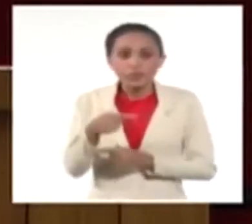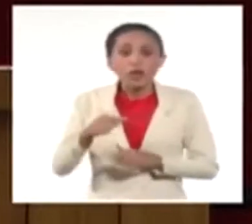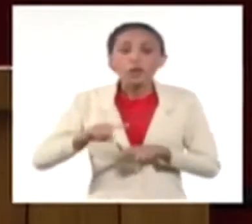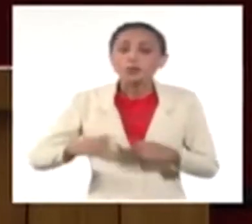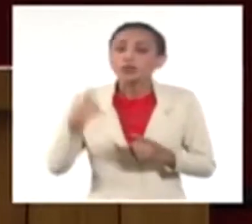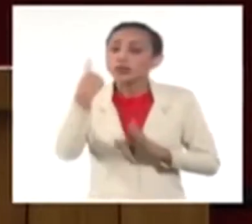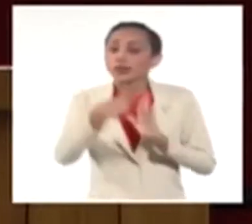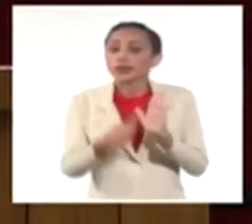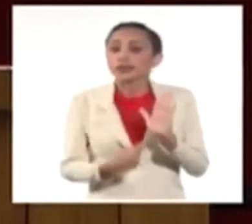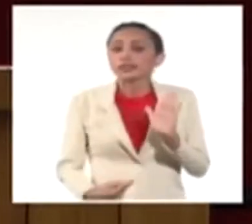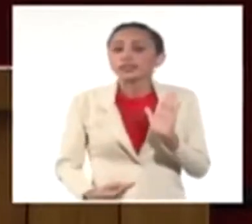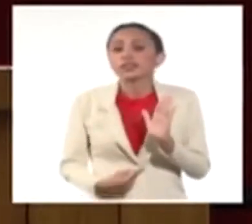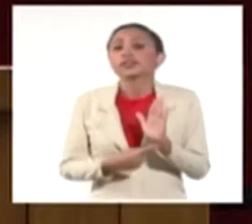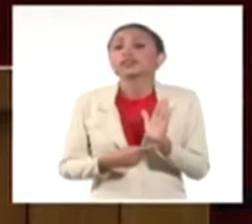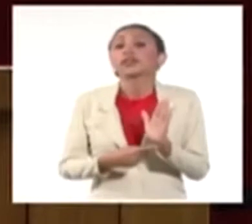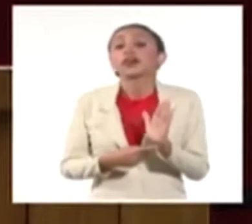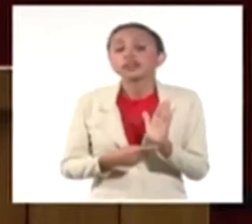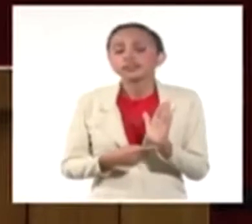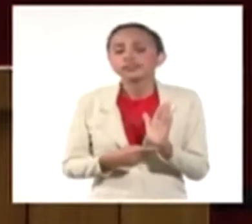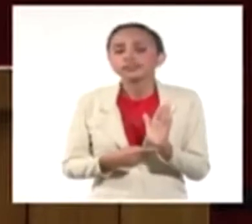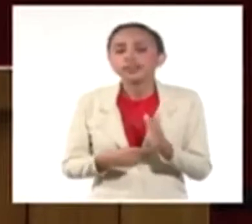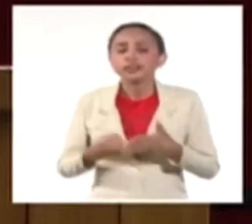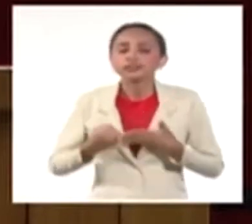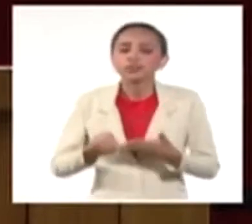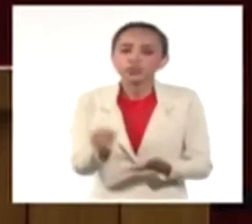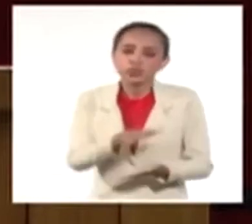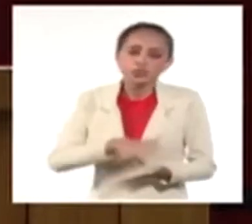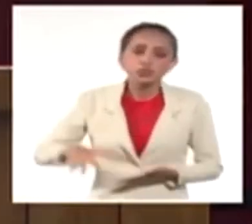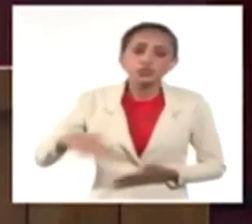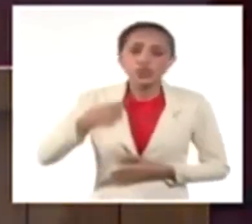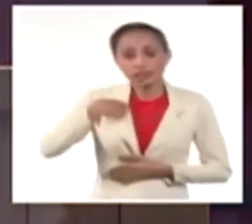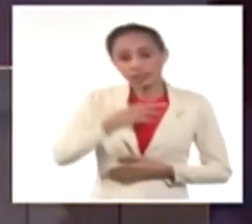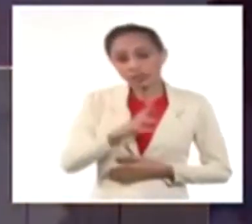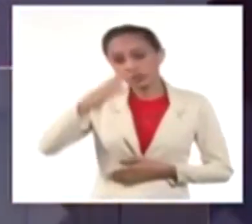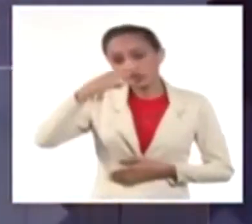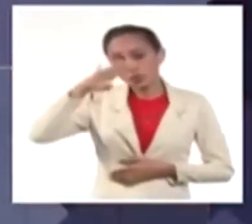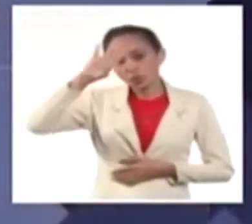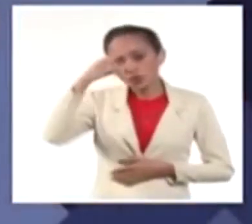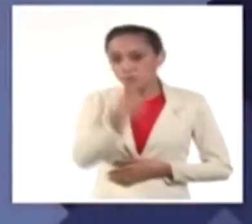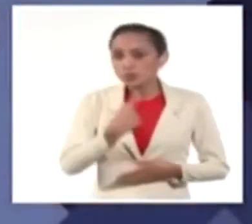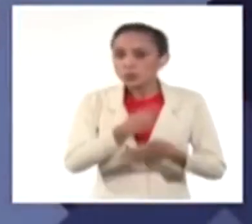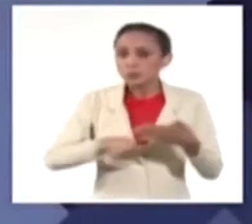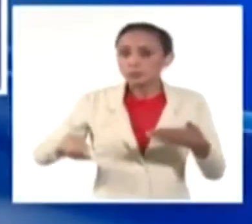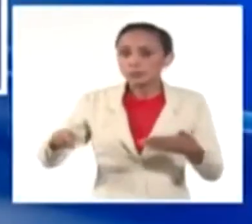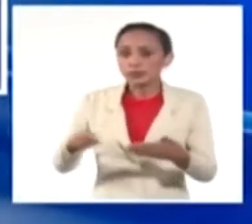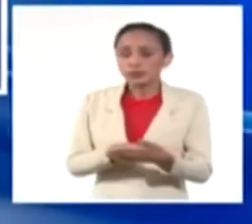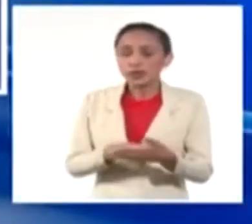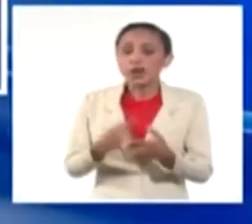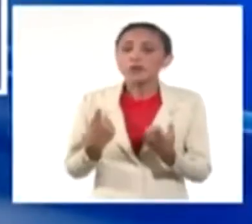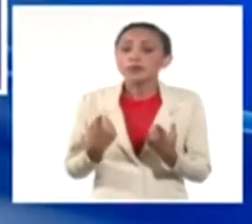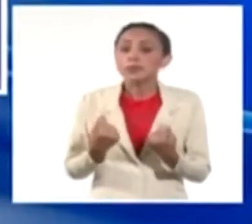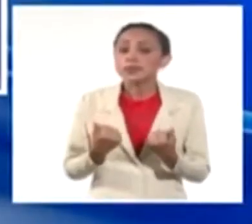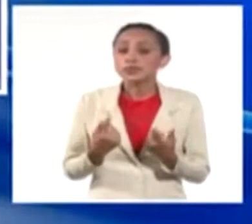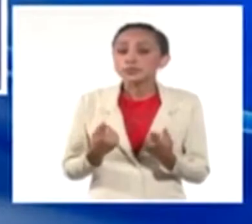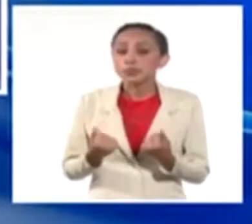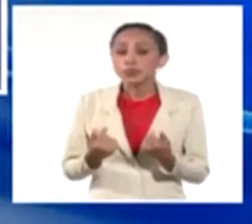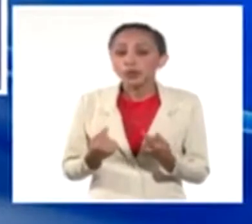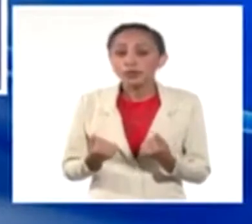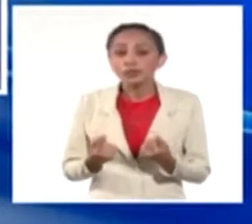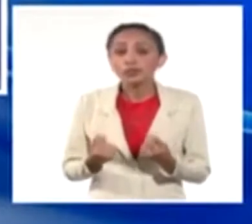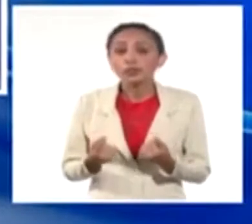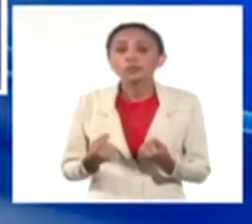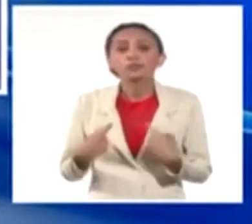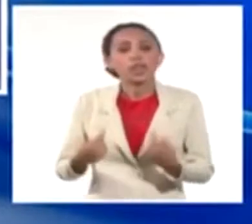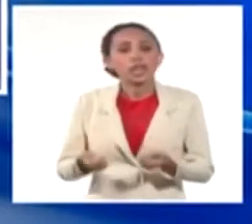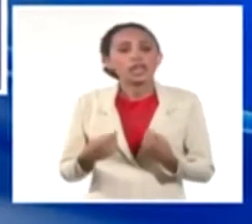caracteriza su marcado concepto social, y para ello se planifica en la actividad presupuestada gastos